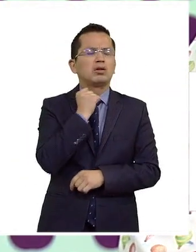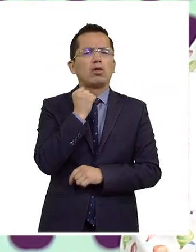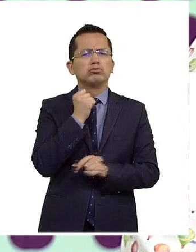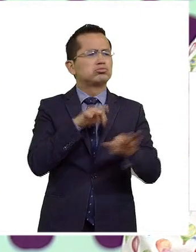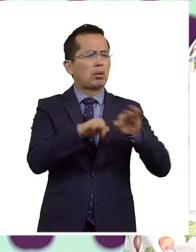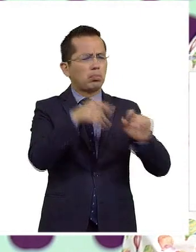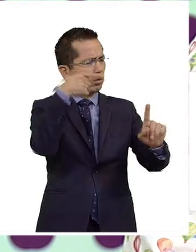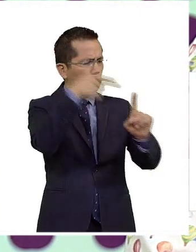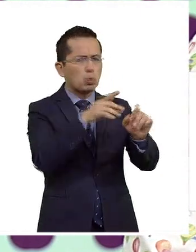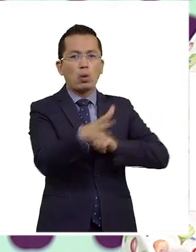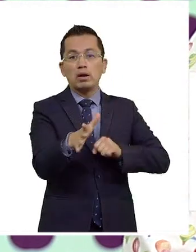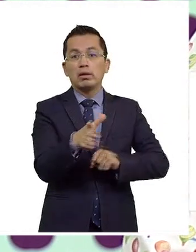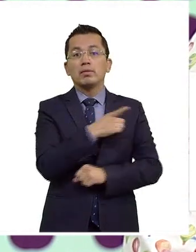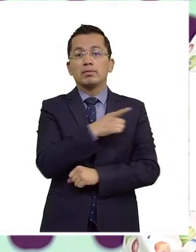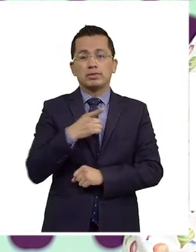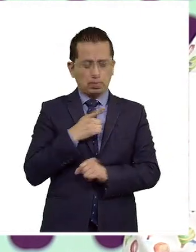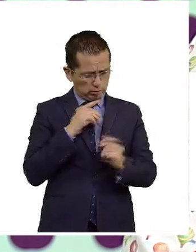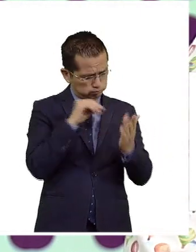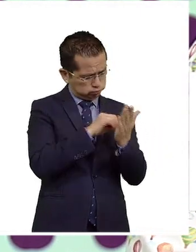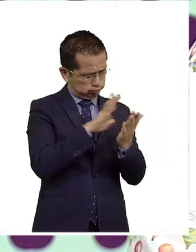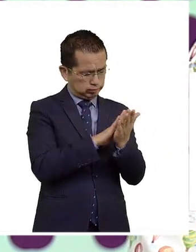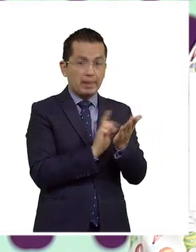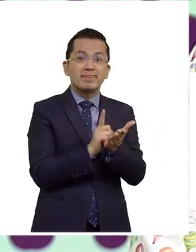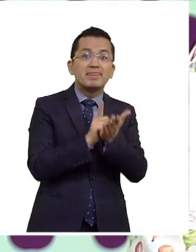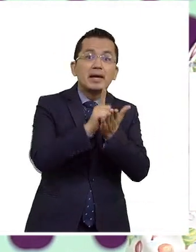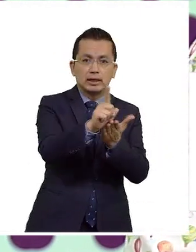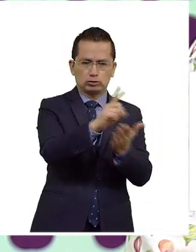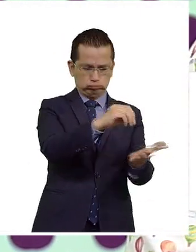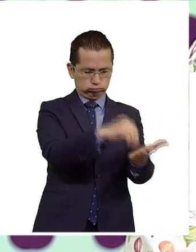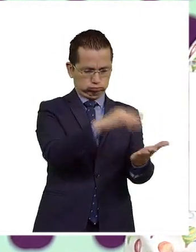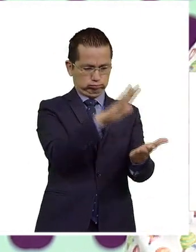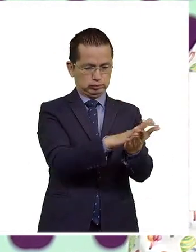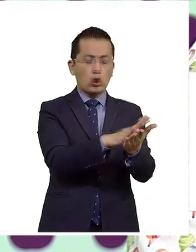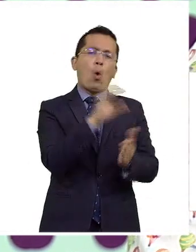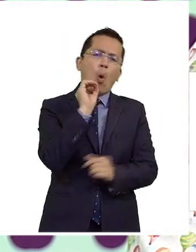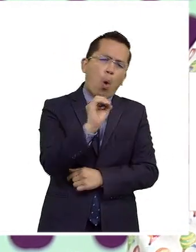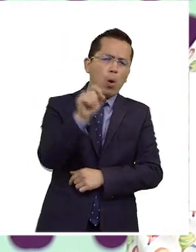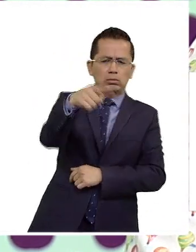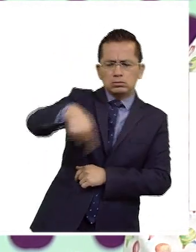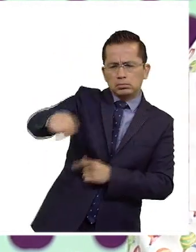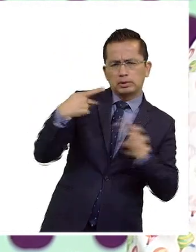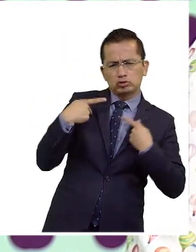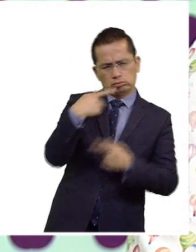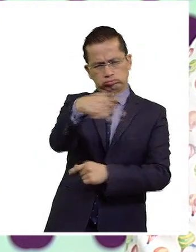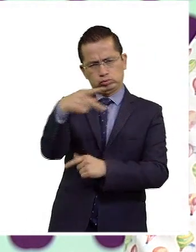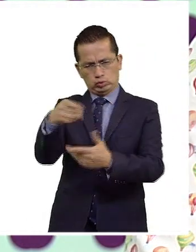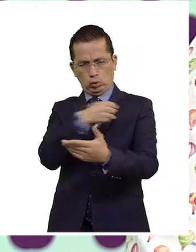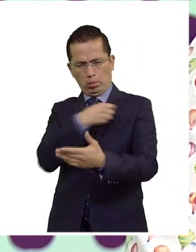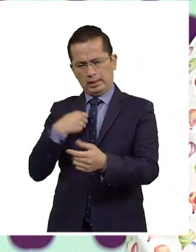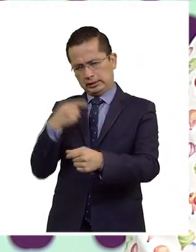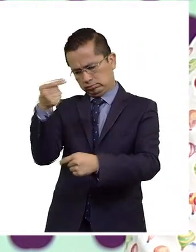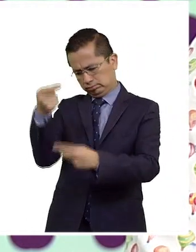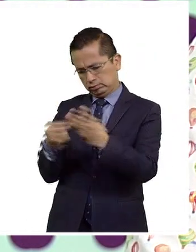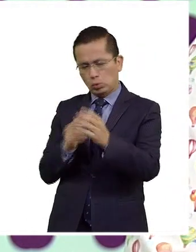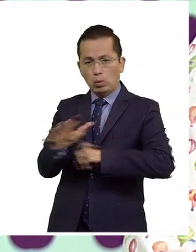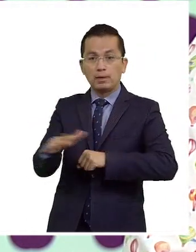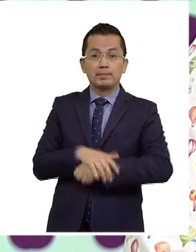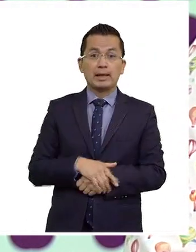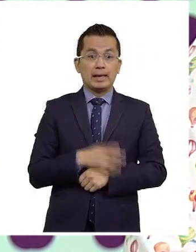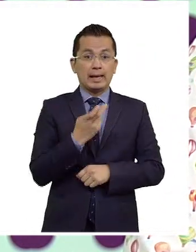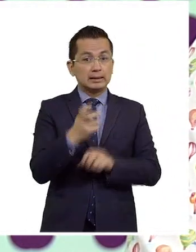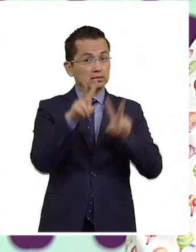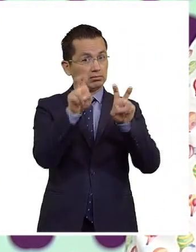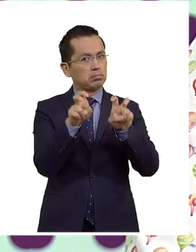obligaciones a la gente. Y este es un tema que requiere reconocimiento de derechos. Hay una interseccionalidad de dos sectores poblacionales